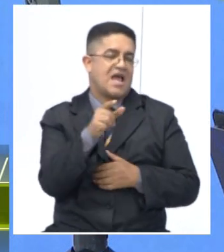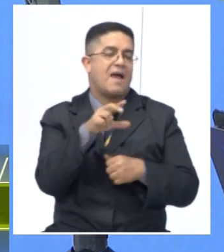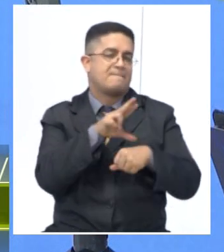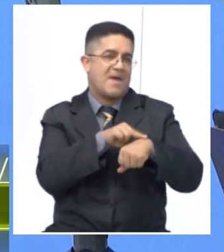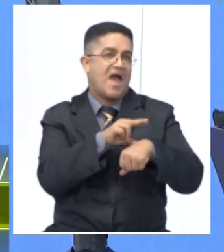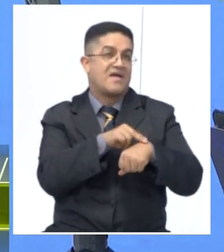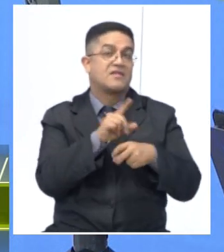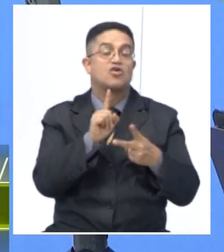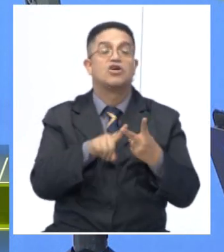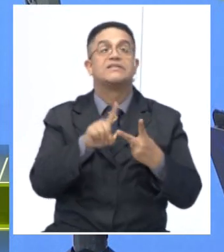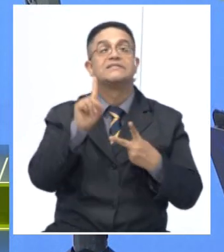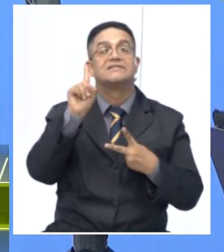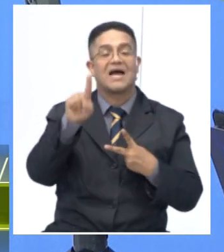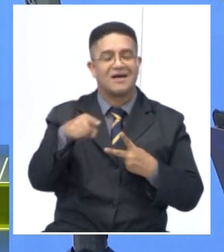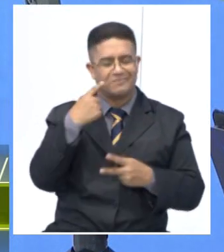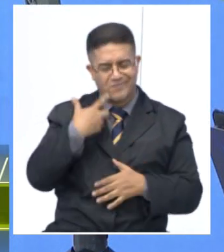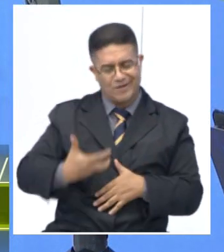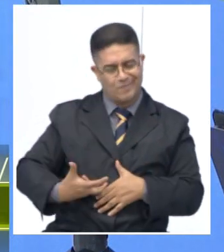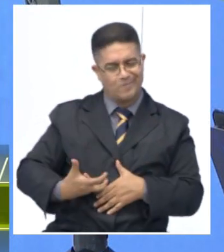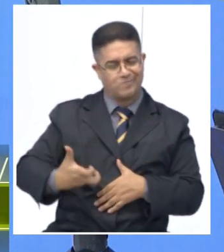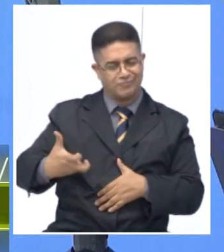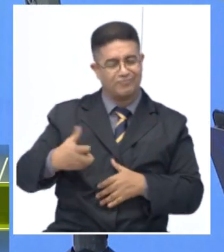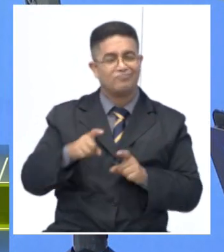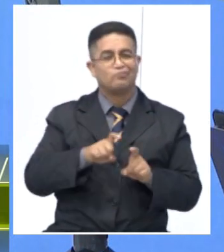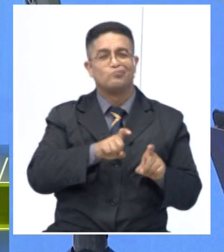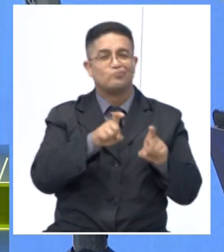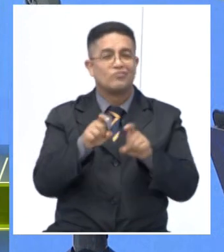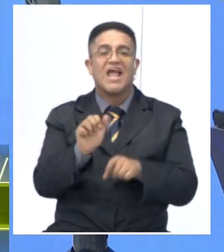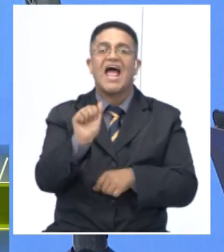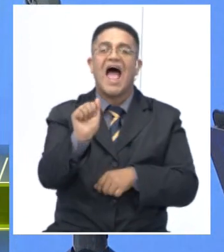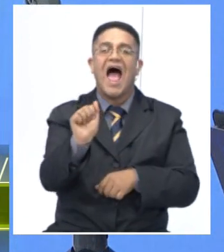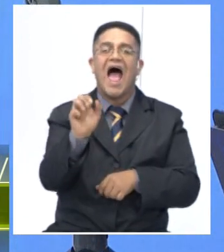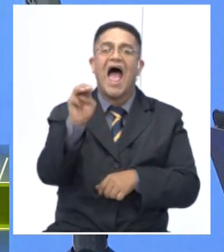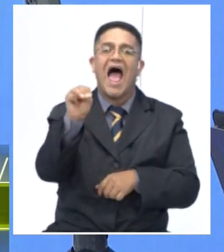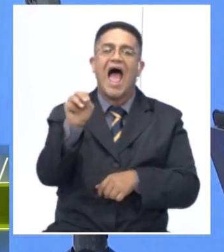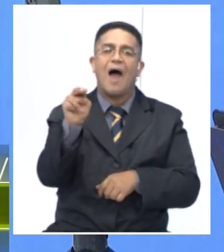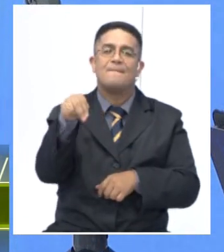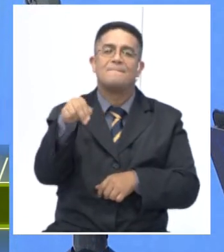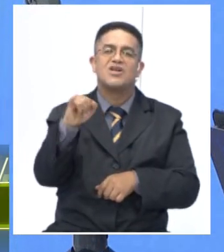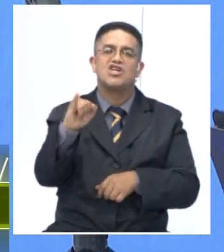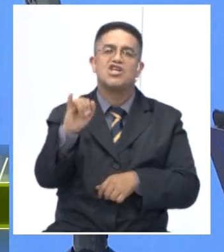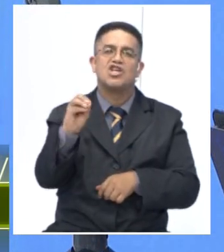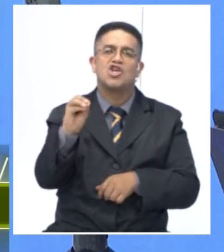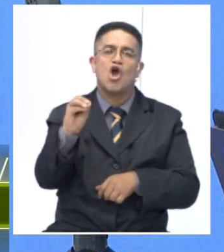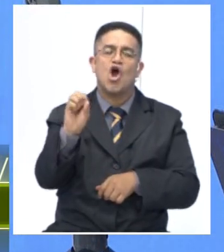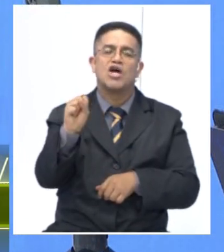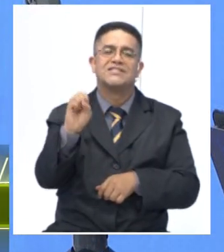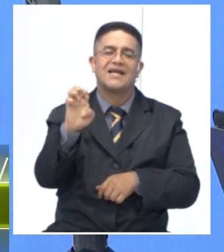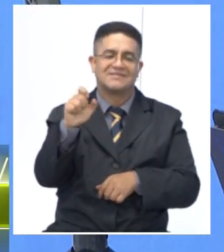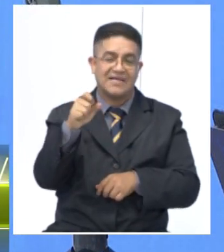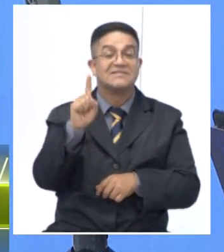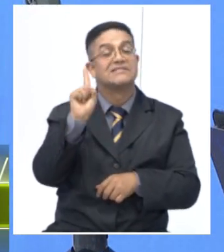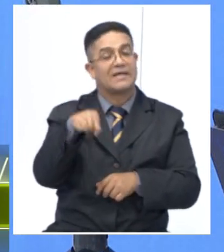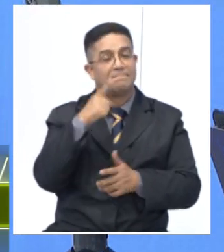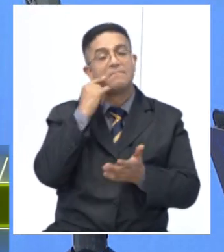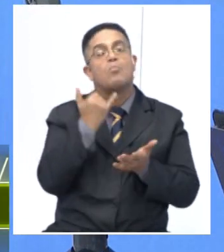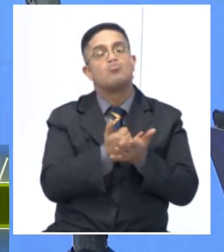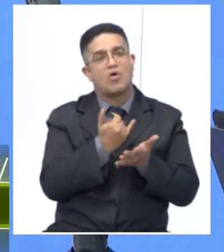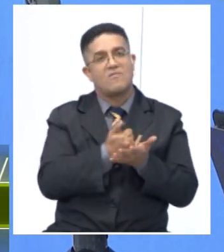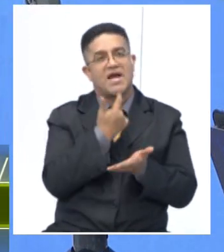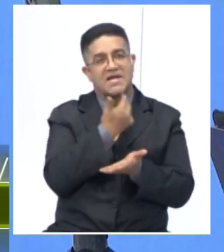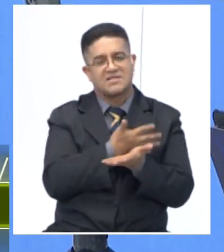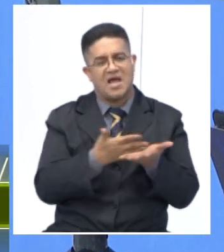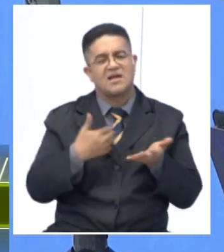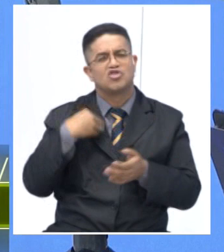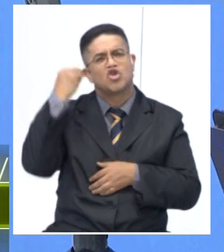evidentemente la amniocentesis es importante también realizarla. Ahorita hay pruebas también de sangre que también pueden realizarse. Yo pienso que este